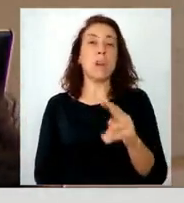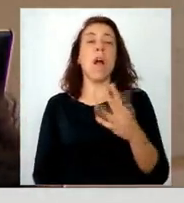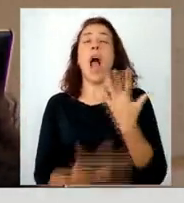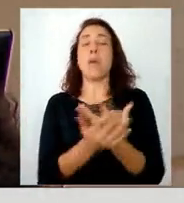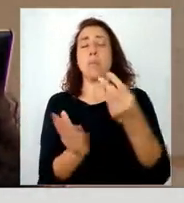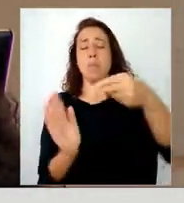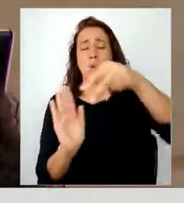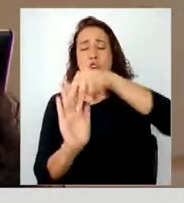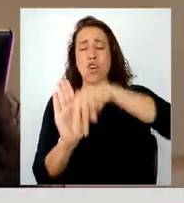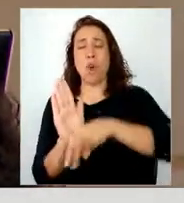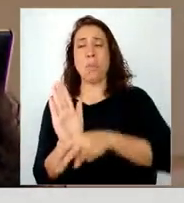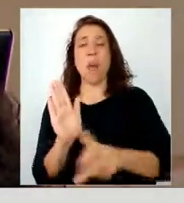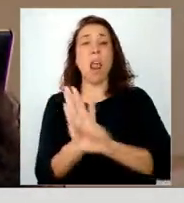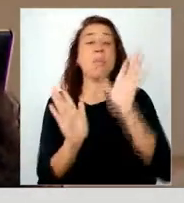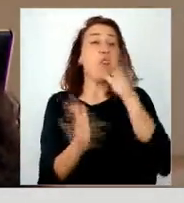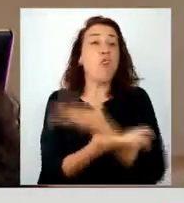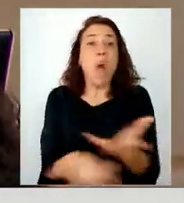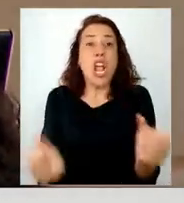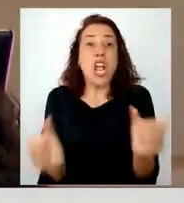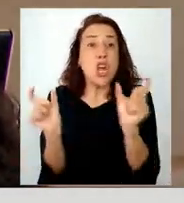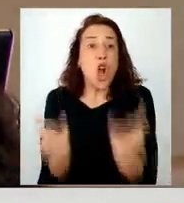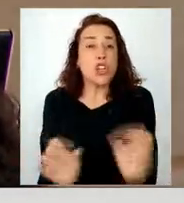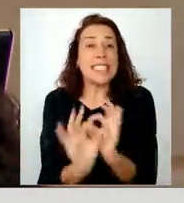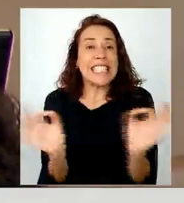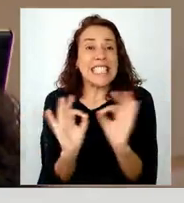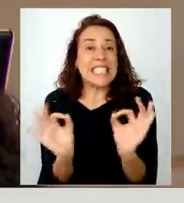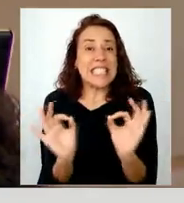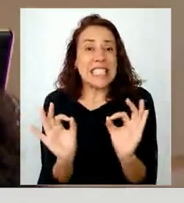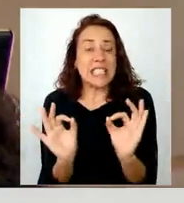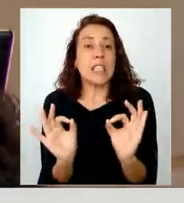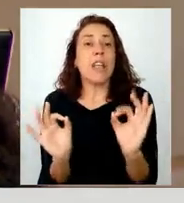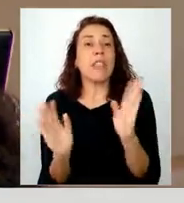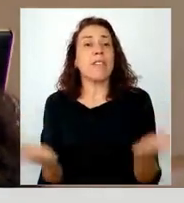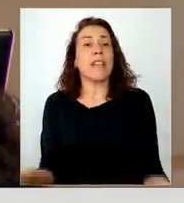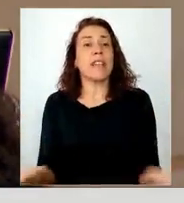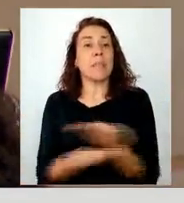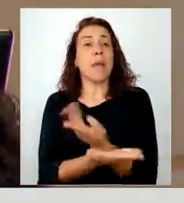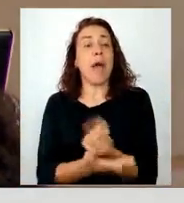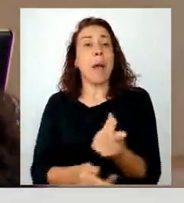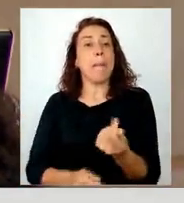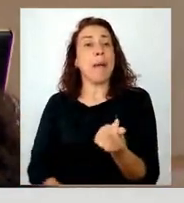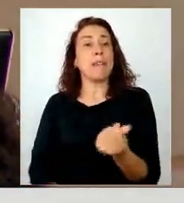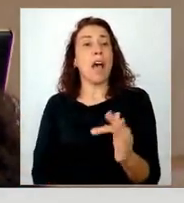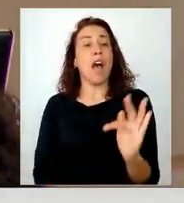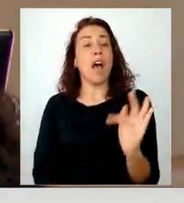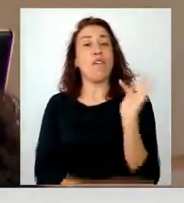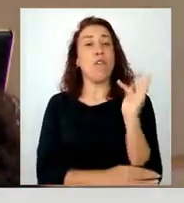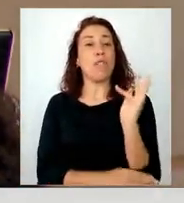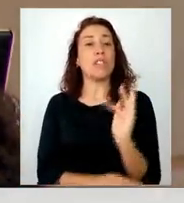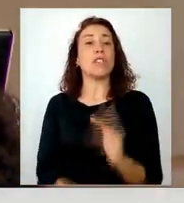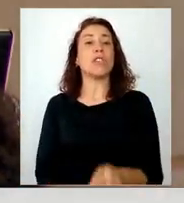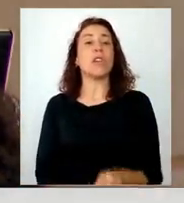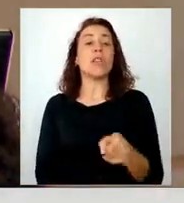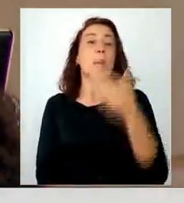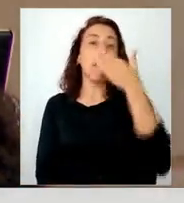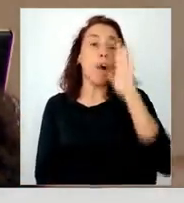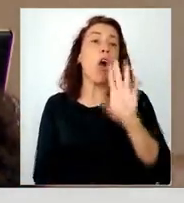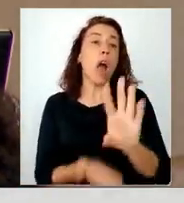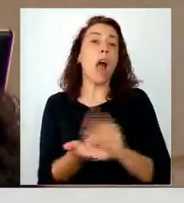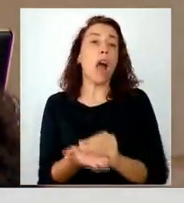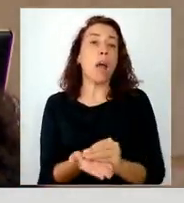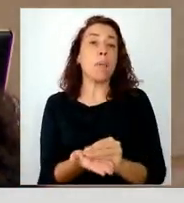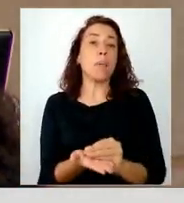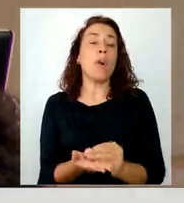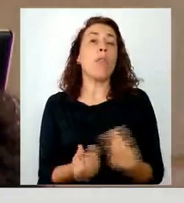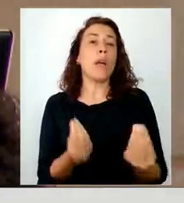nadie fiscaliza y reitero el traspaso de plata a las fundaciones u otros organismos es el mejor ejemplo de lo que pasa en